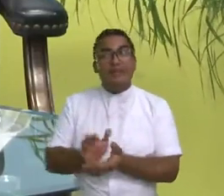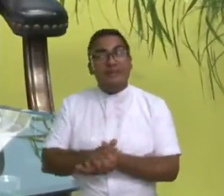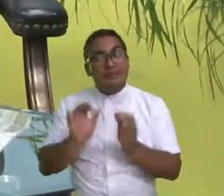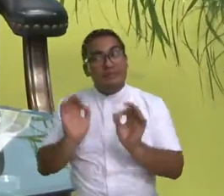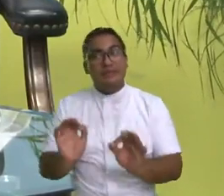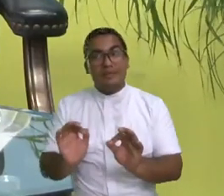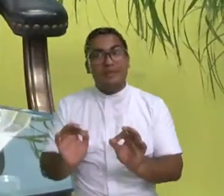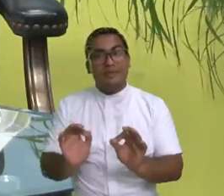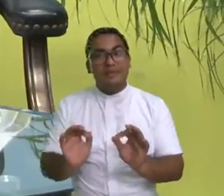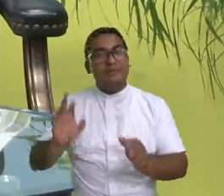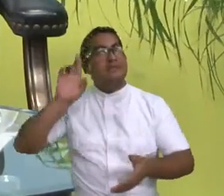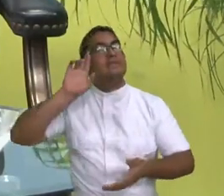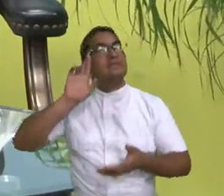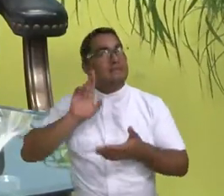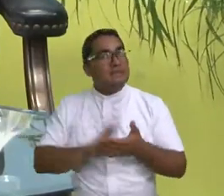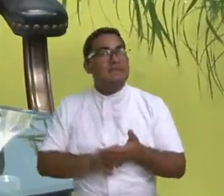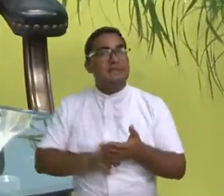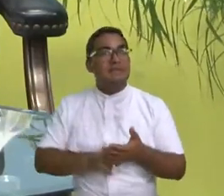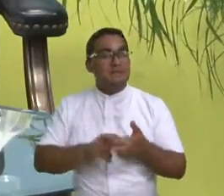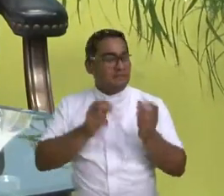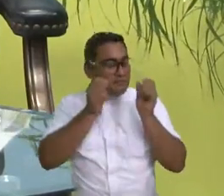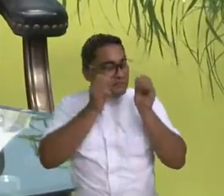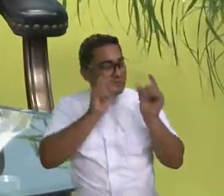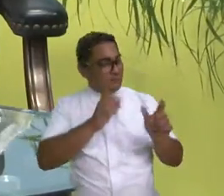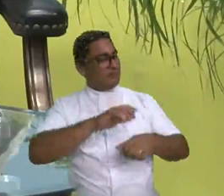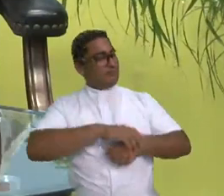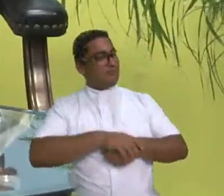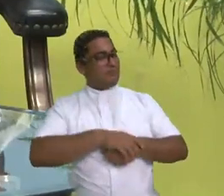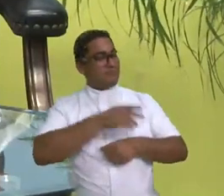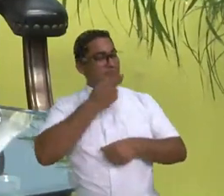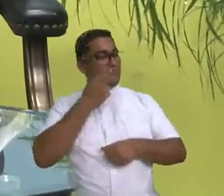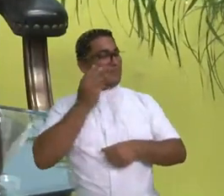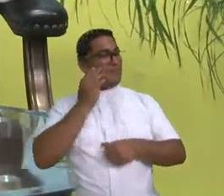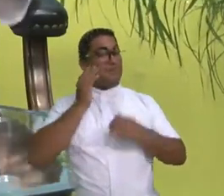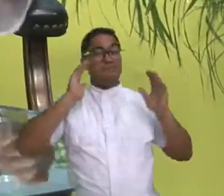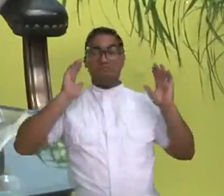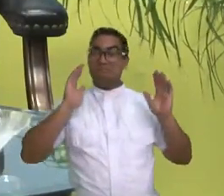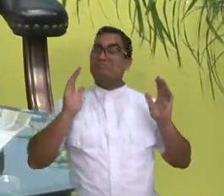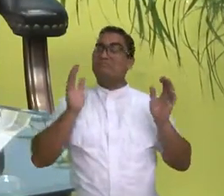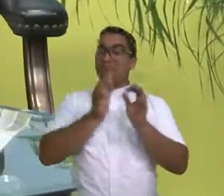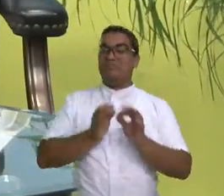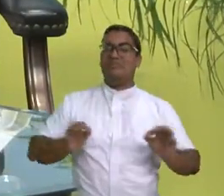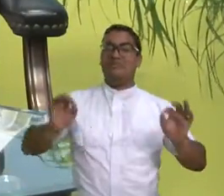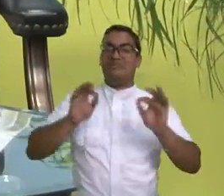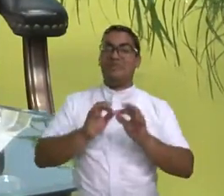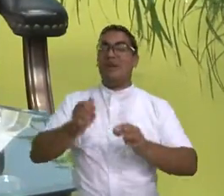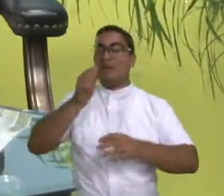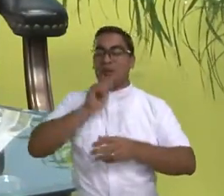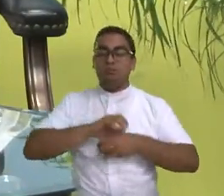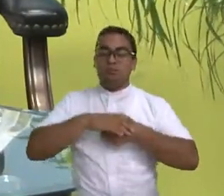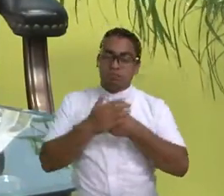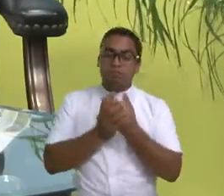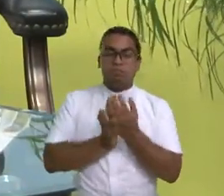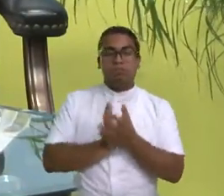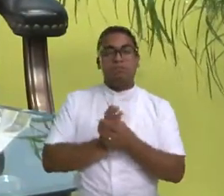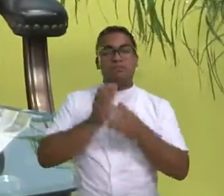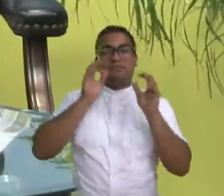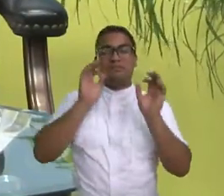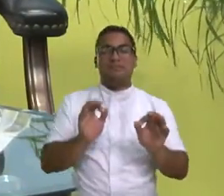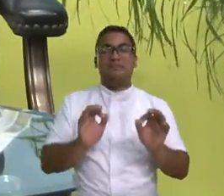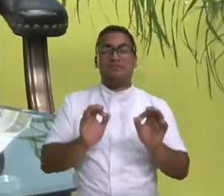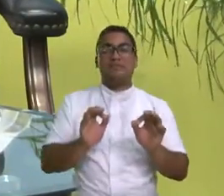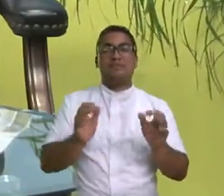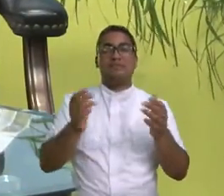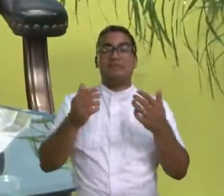comer, les recuerdan y el adulto se queda pensando. Entonces, se recuerda y hace la actividad. Entonces, ese grupo